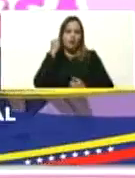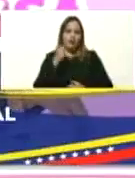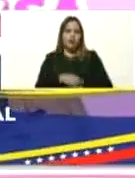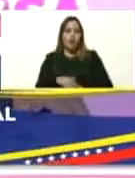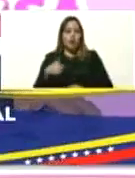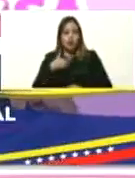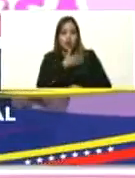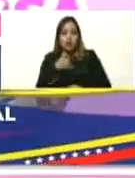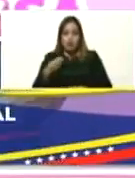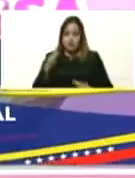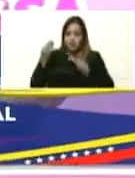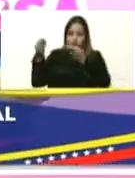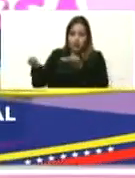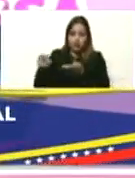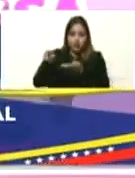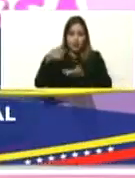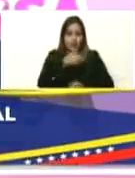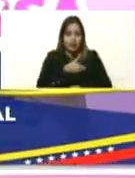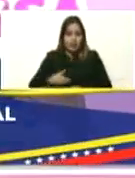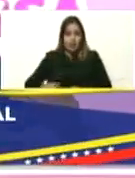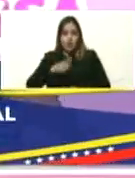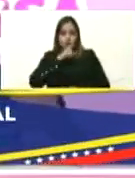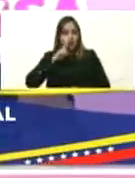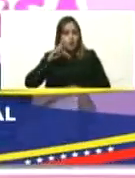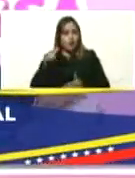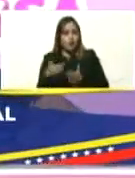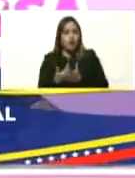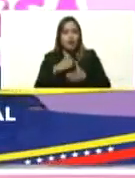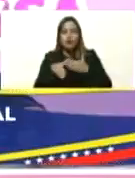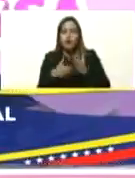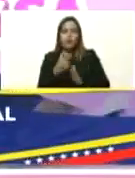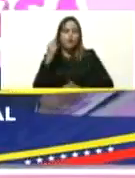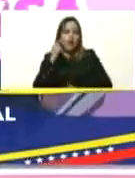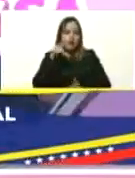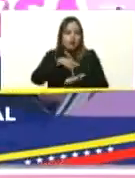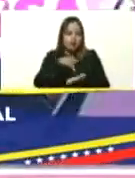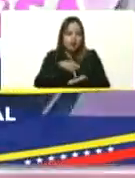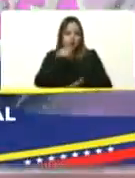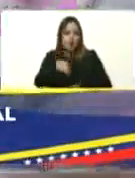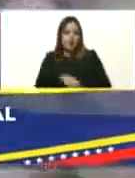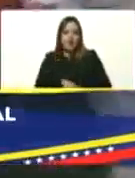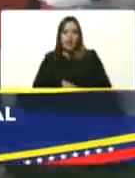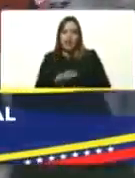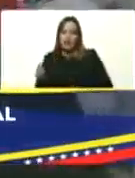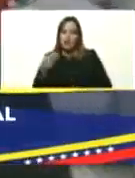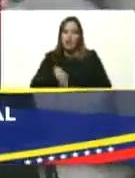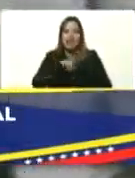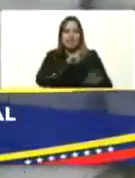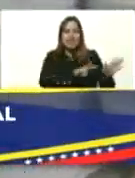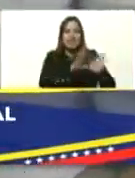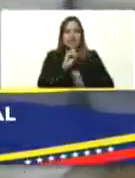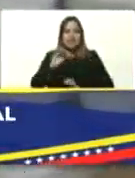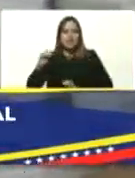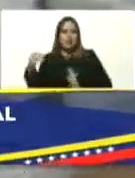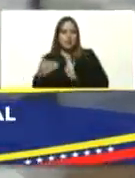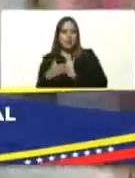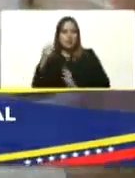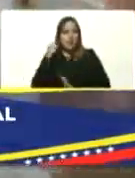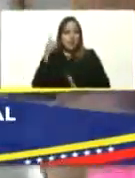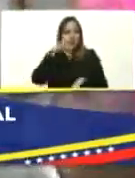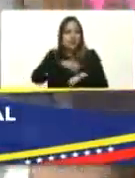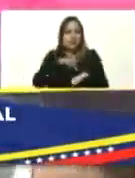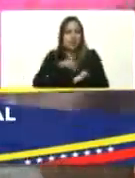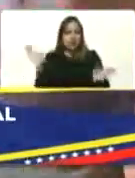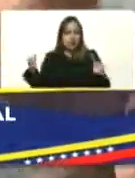quisiera entregarle al presidente, en nombre de todas estas mujeres que están acá, y de las más de 700.000 mujeres que participaron en el